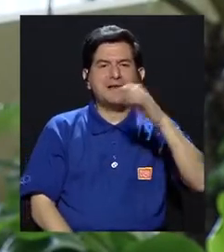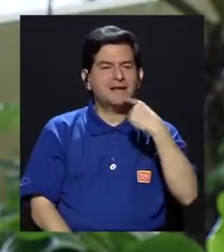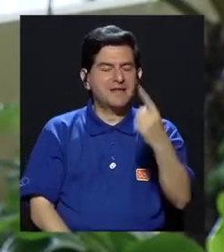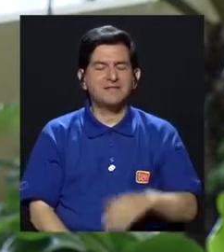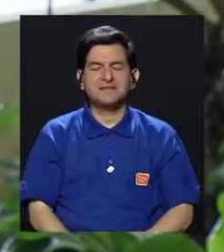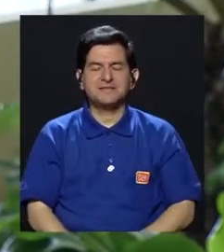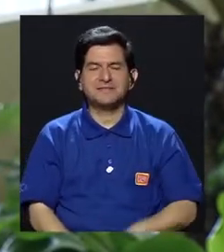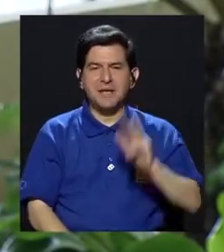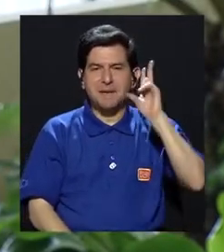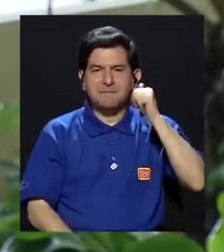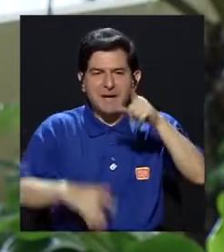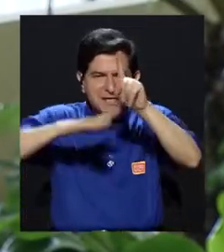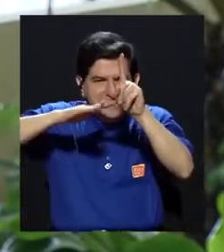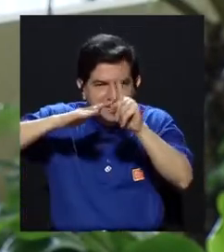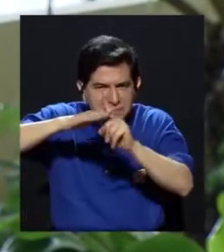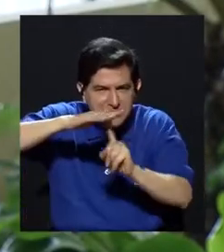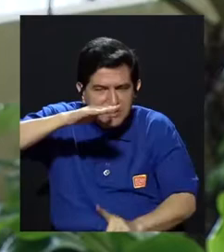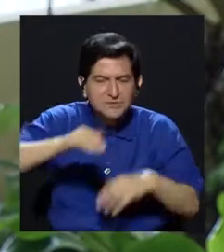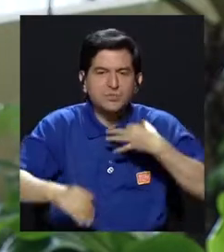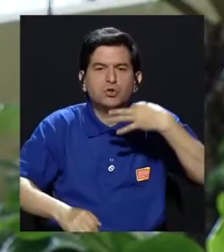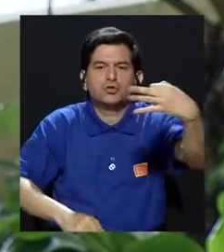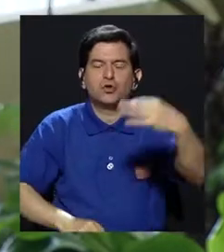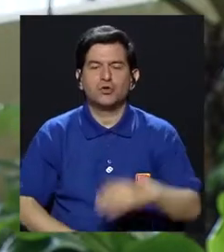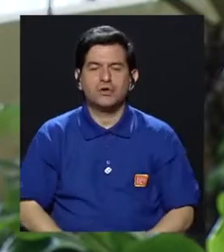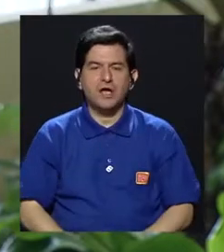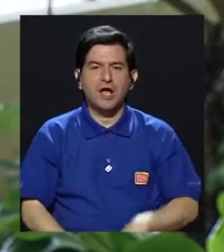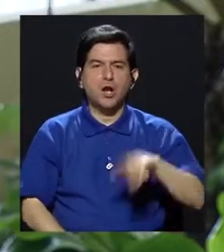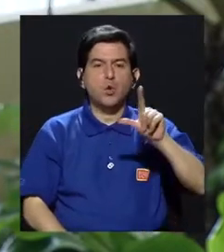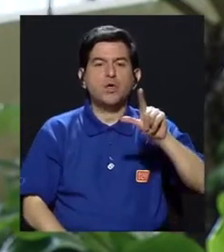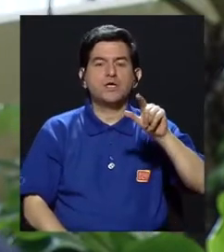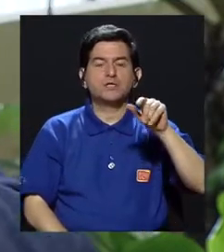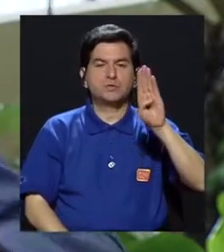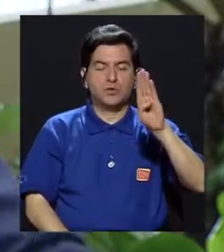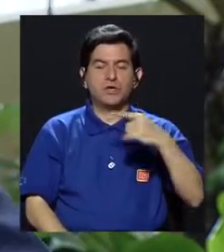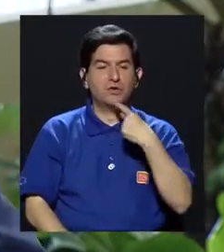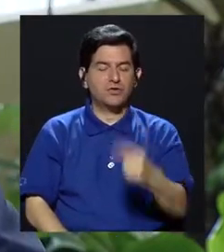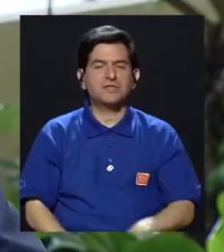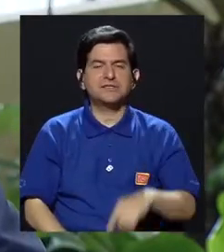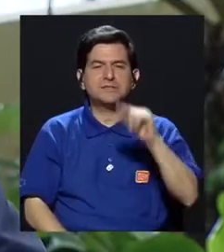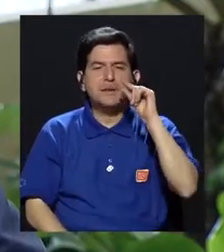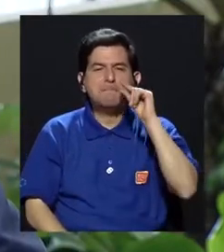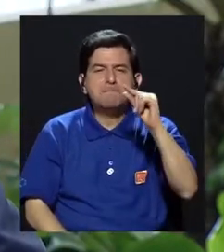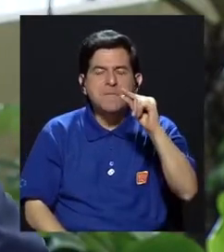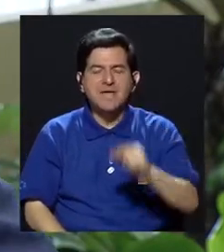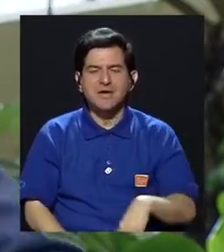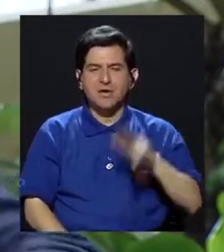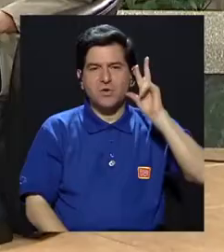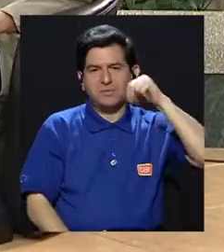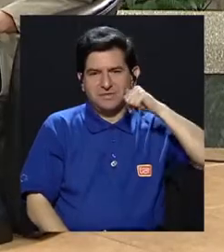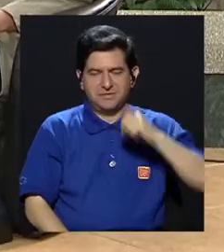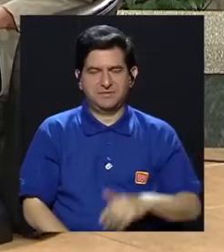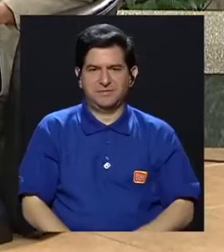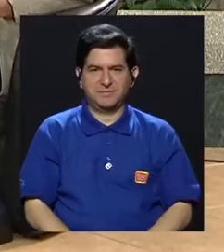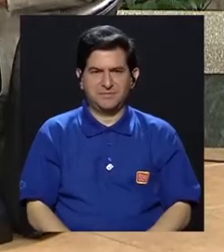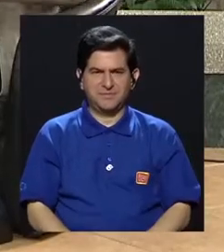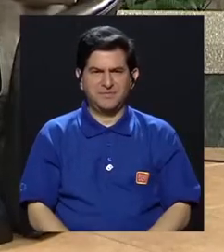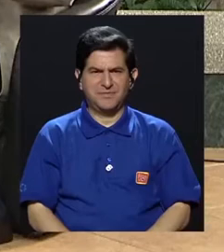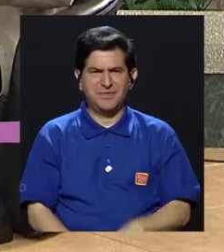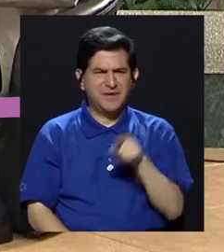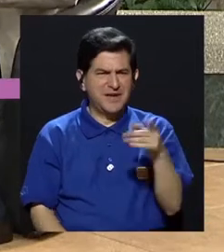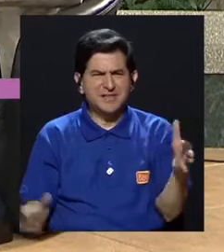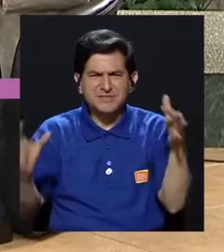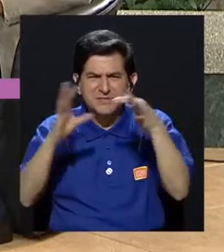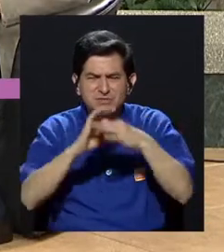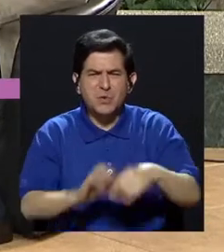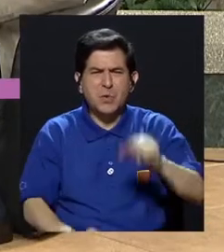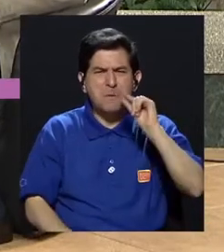llama machismo invisible de cada día y Luis Bonino le llama micromachismo. Eso le iba a preguntar, ¿qué tenía que ver